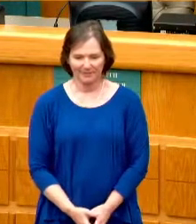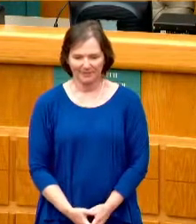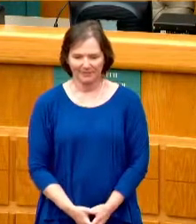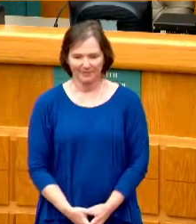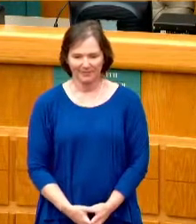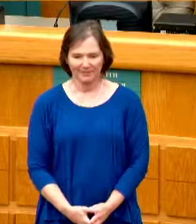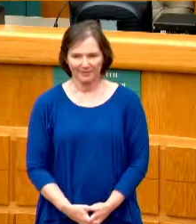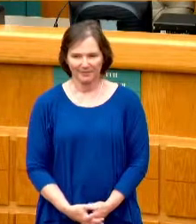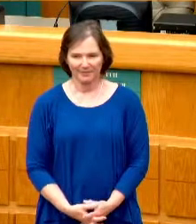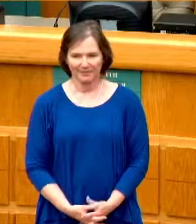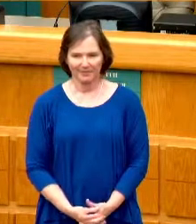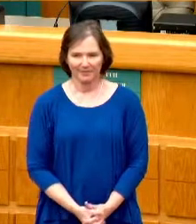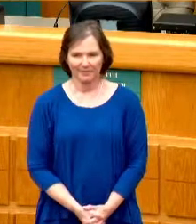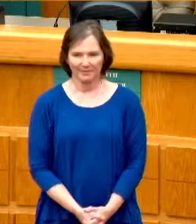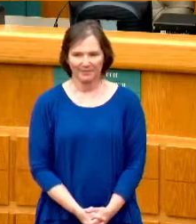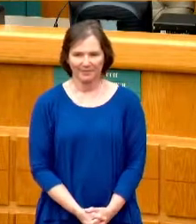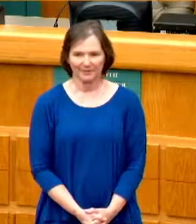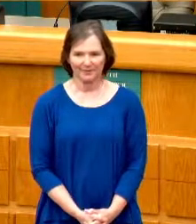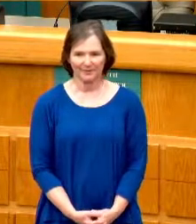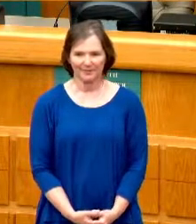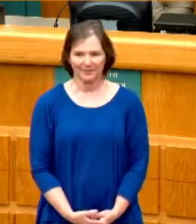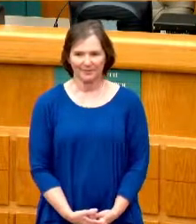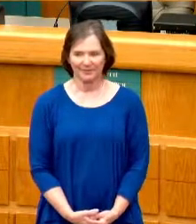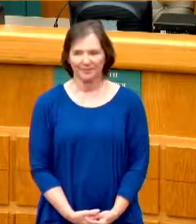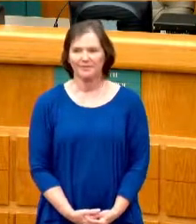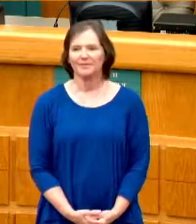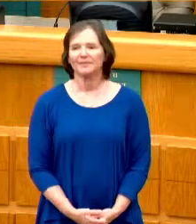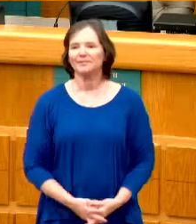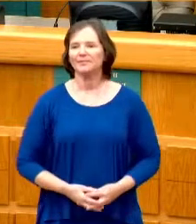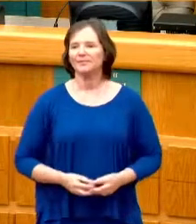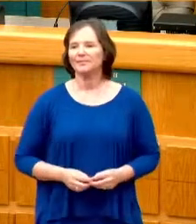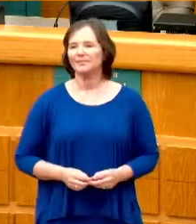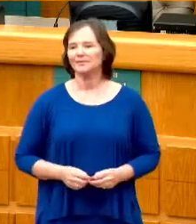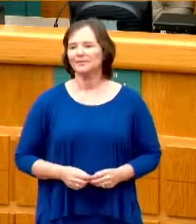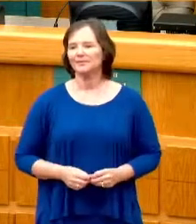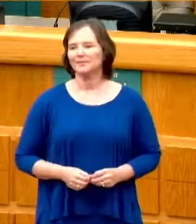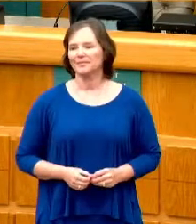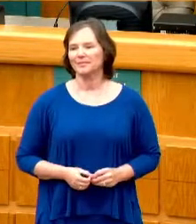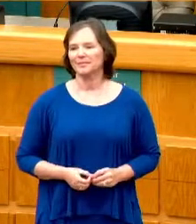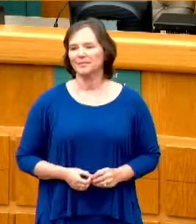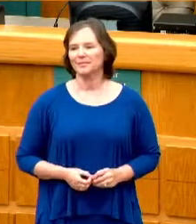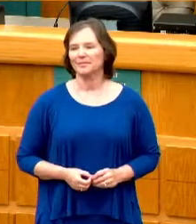Queremos exhortarlo a que se inscriba para recibir la vacuna a la dirección